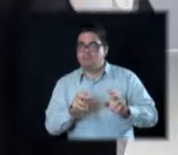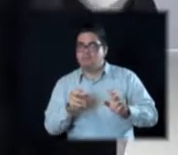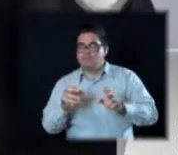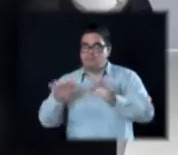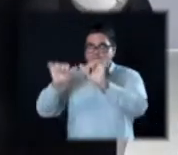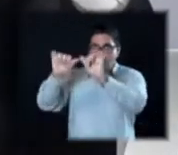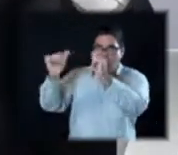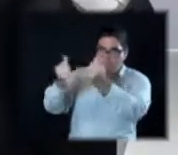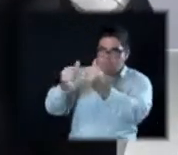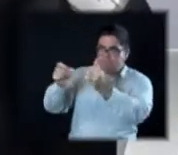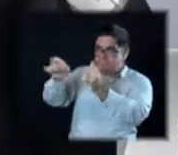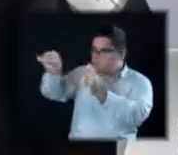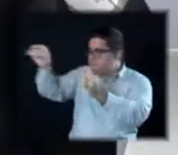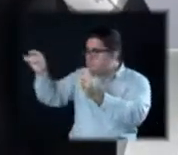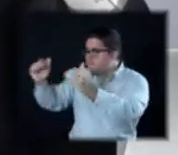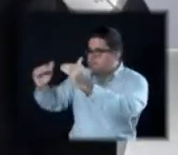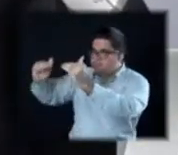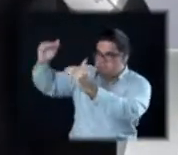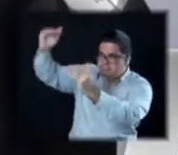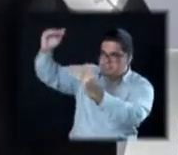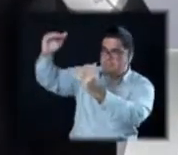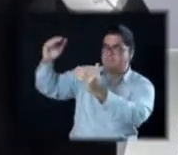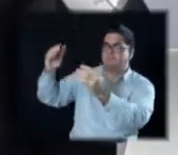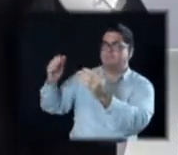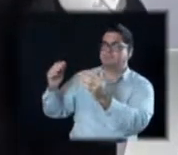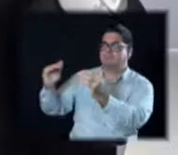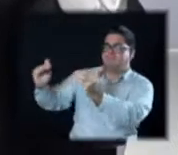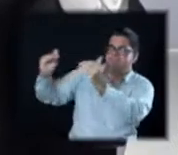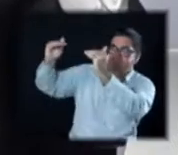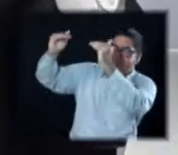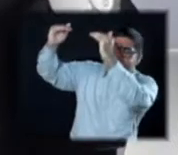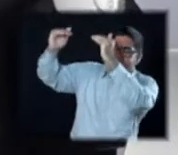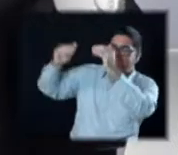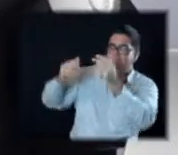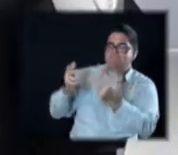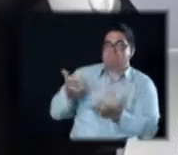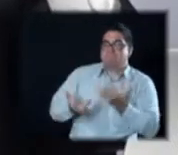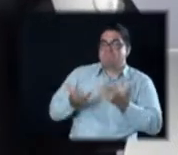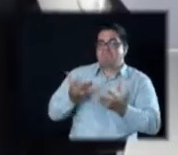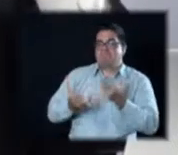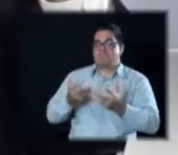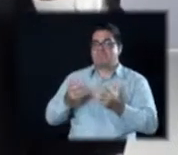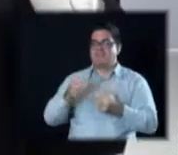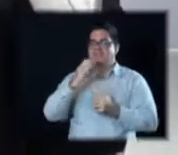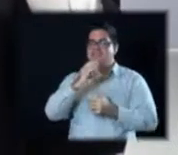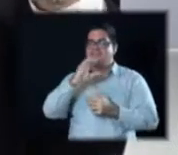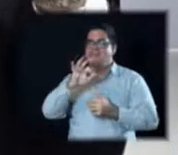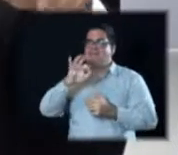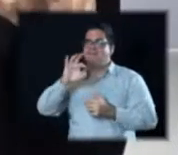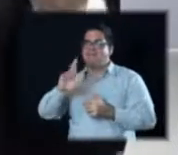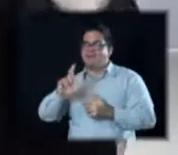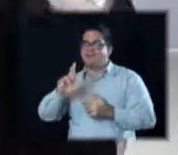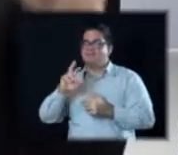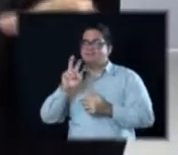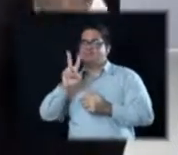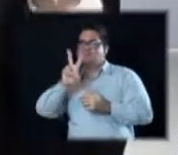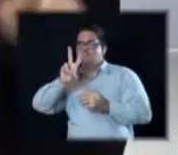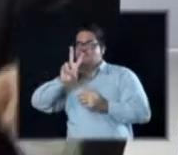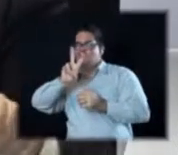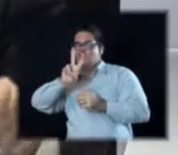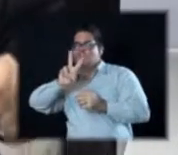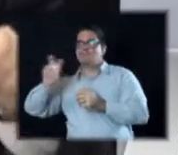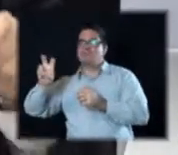identificaron que había diferencia en la programación, que estaba más adelantado en alguna agencia, porque tenía que ver con el